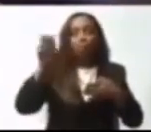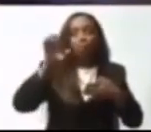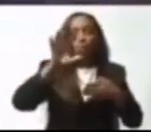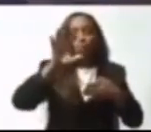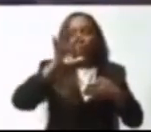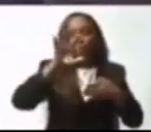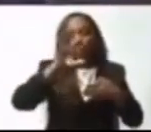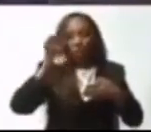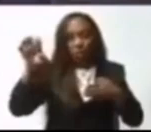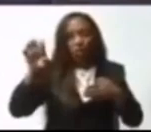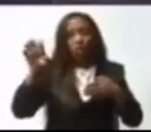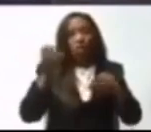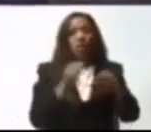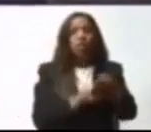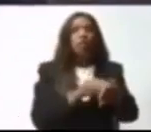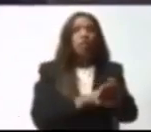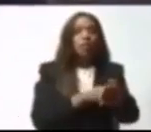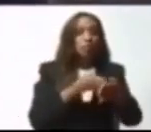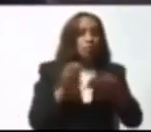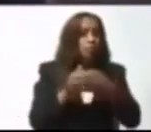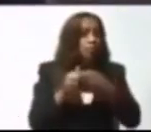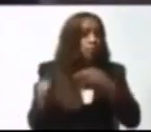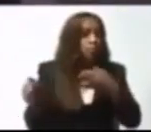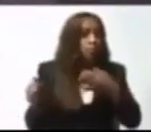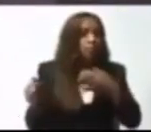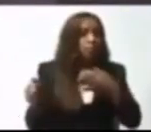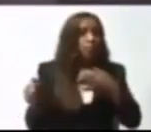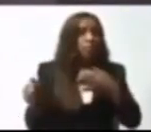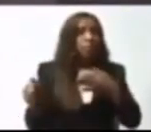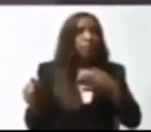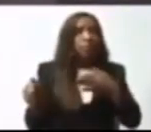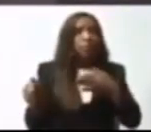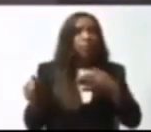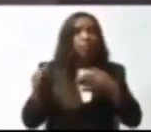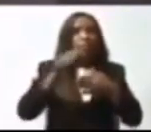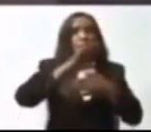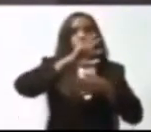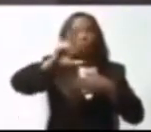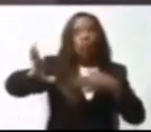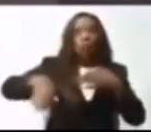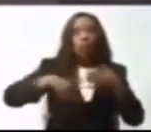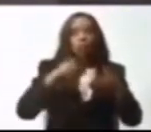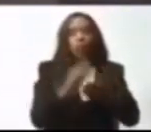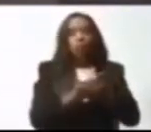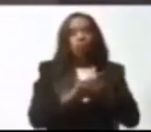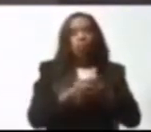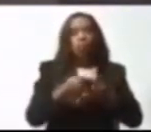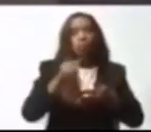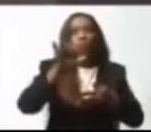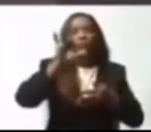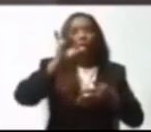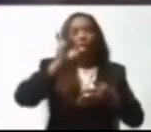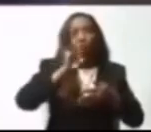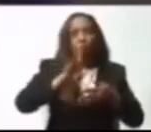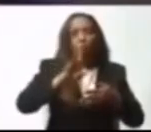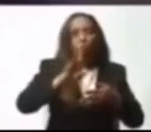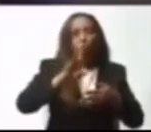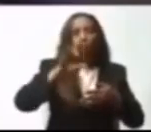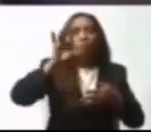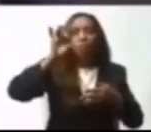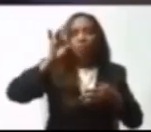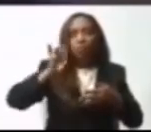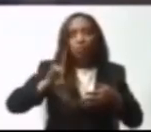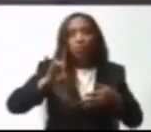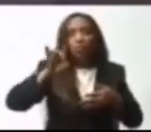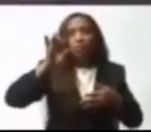para un total de 8 mil 855 millones de dólares que hemos aprobado en este congreso nacional